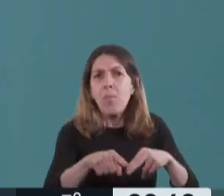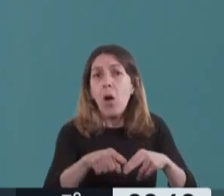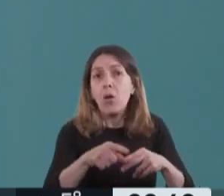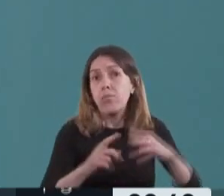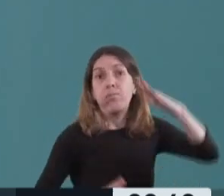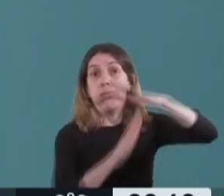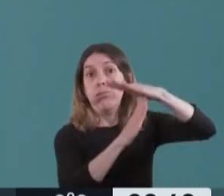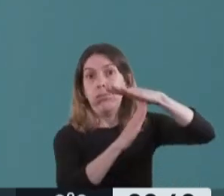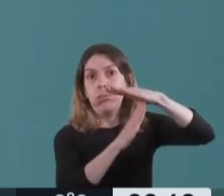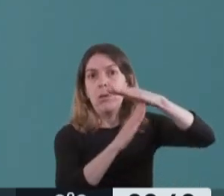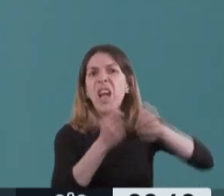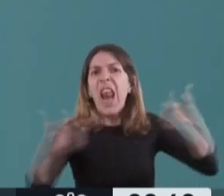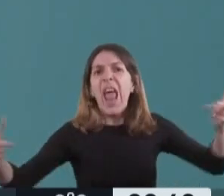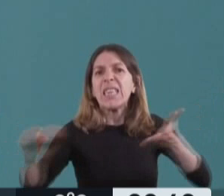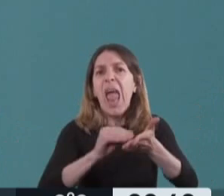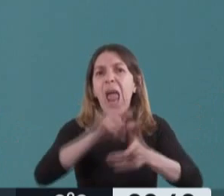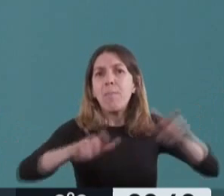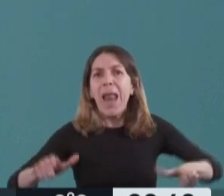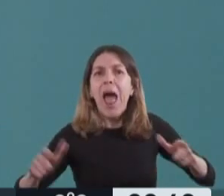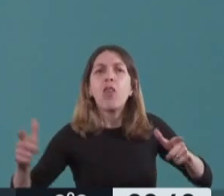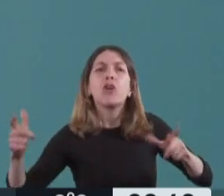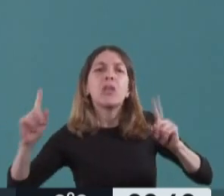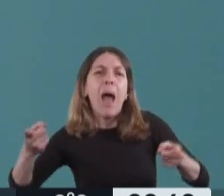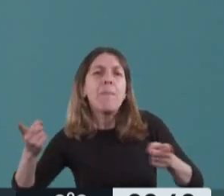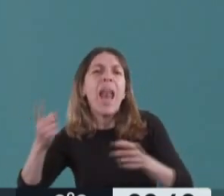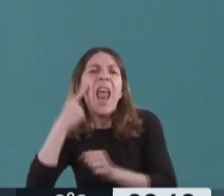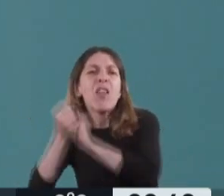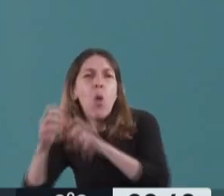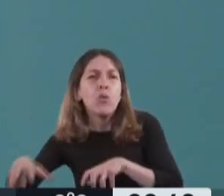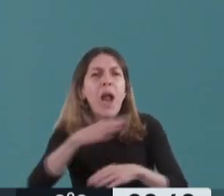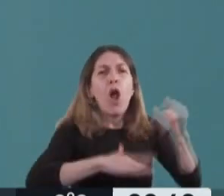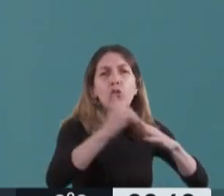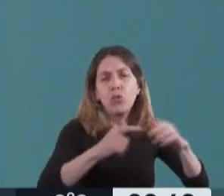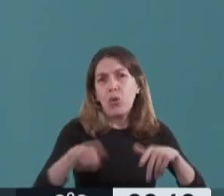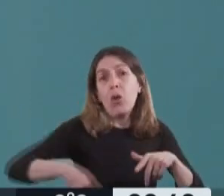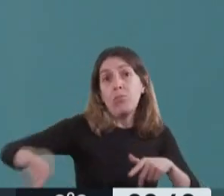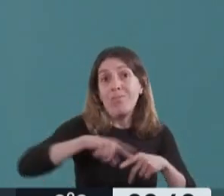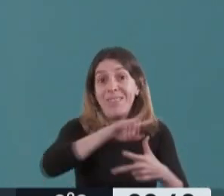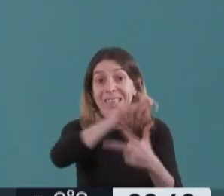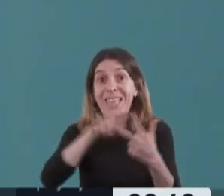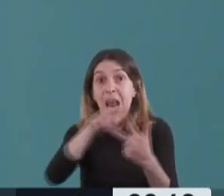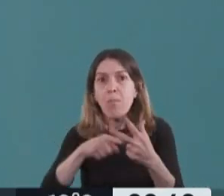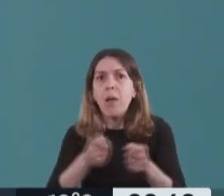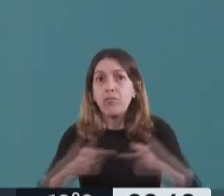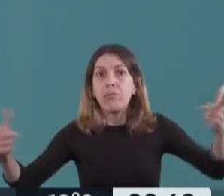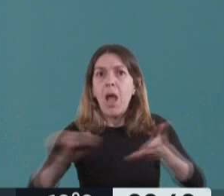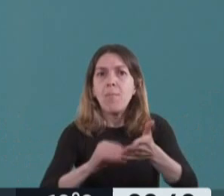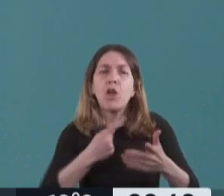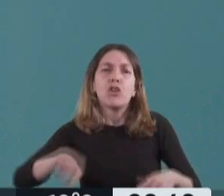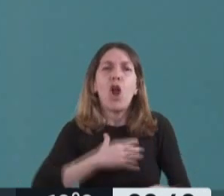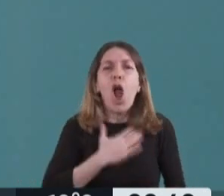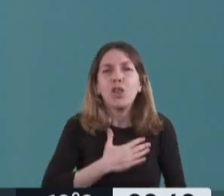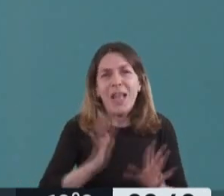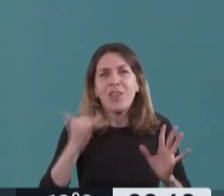esa ese crecimiento junto con la actividad industrial junto también con la construcción así que contentos con los resultados que estamos teniendo